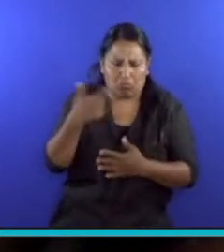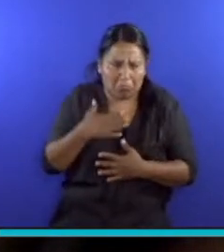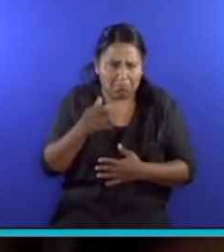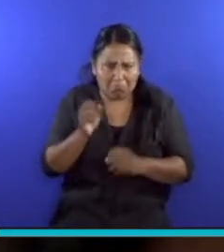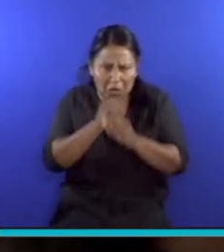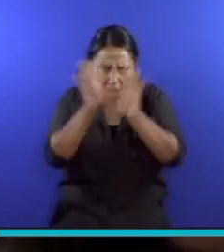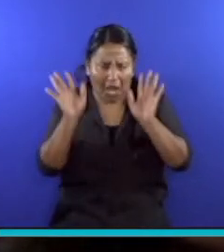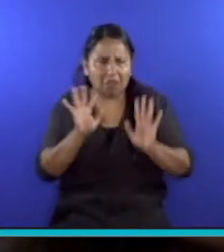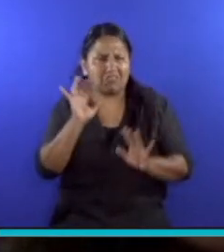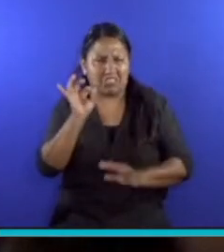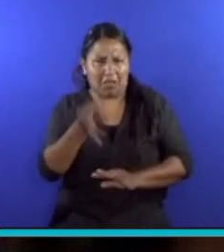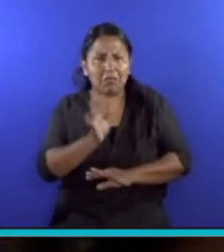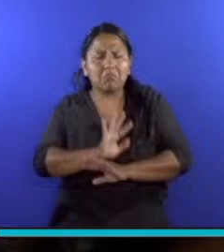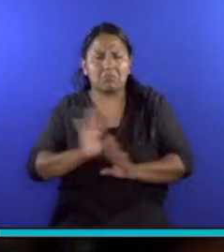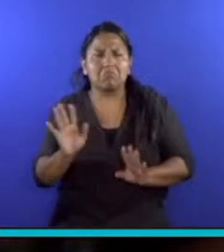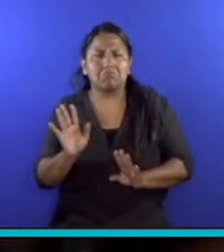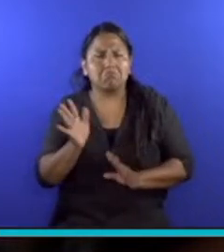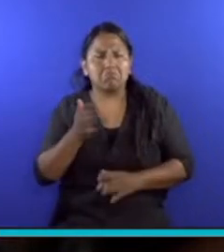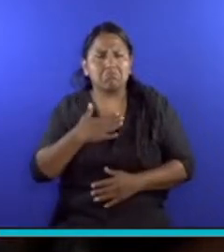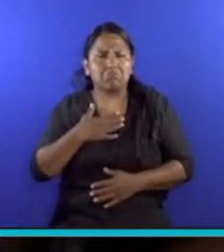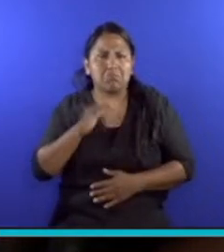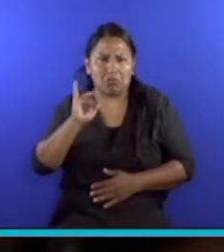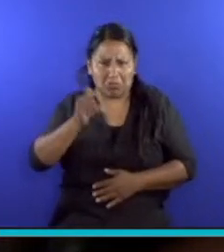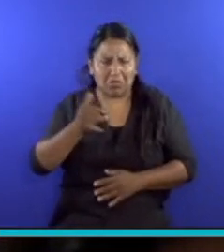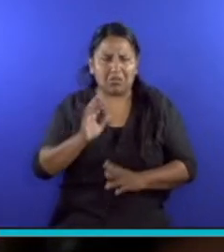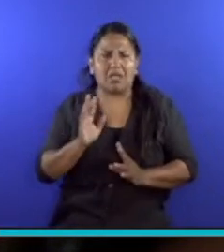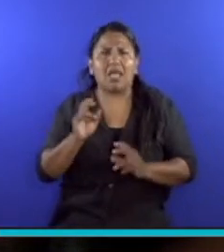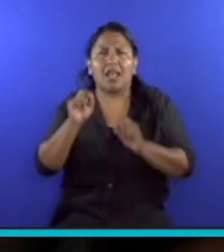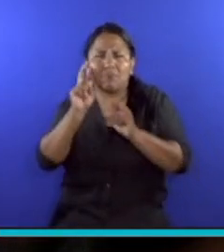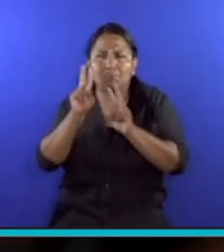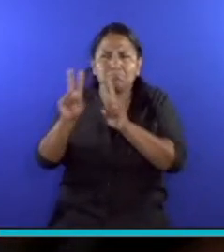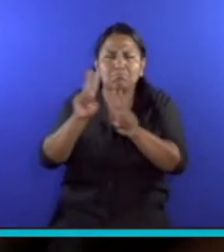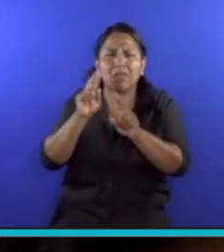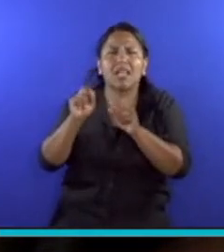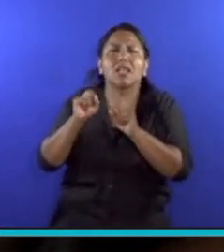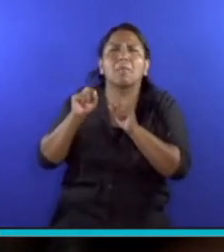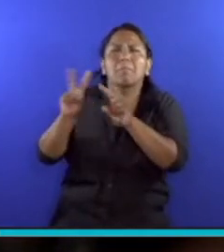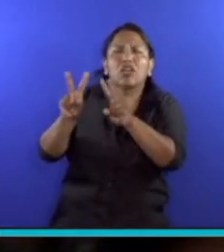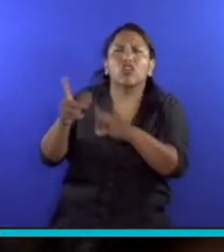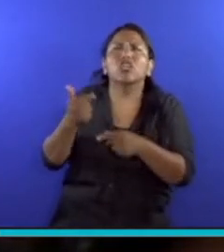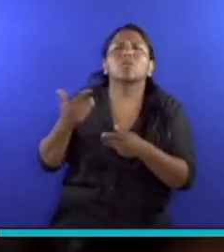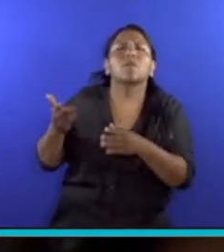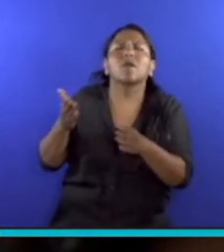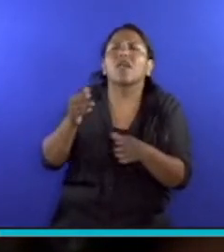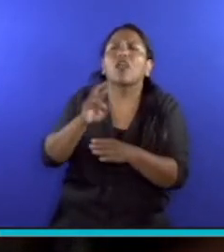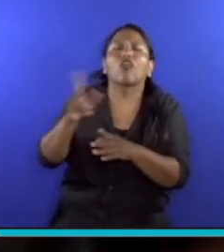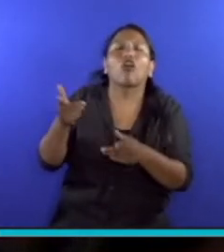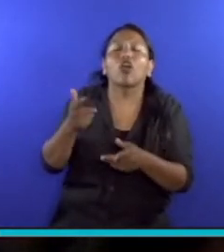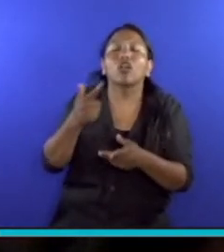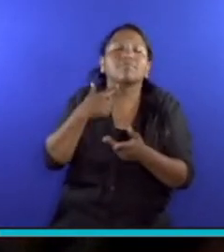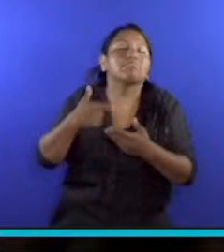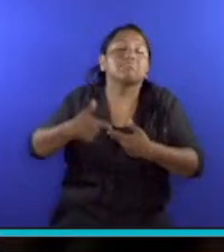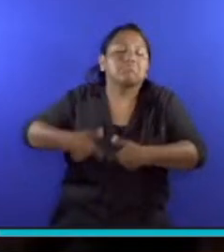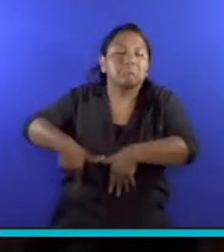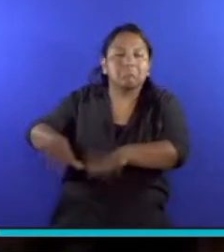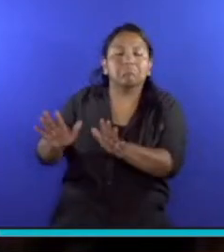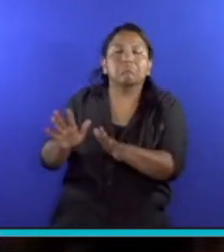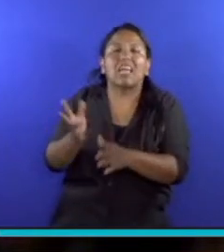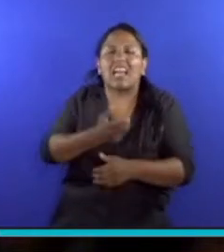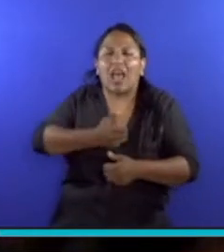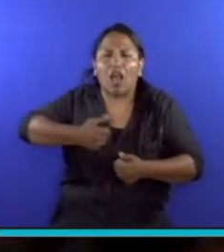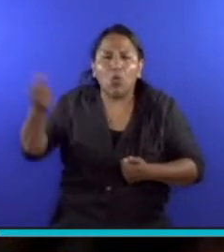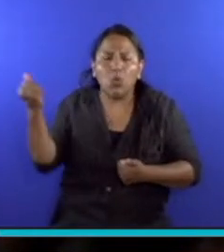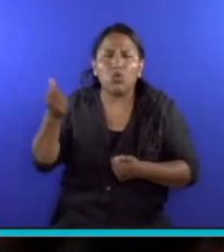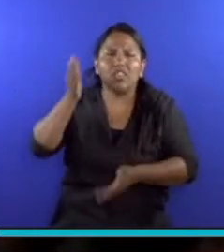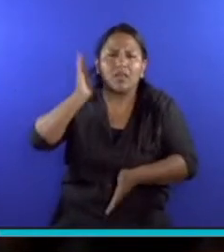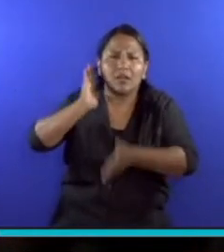estamos viendo bien claro qué rol está cumpliendo el peronismo en esta etapa histórica, dejando correr el ajuste, la represión